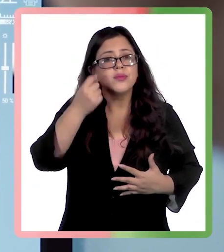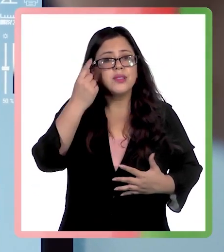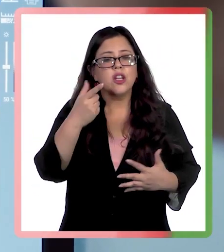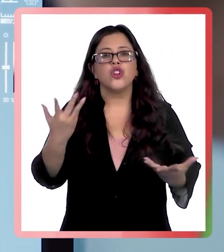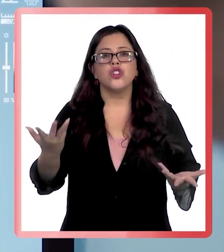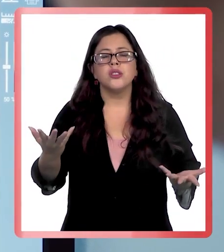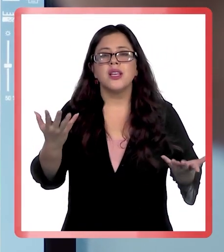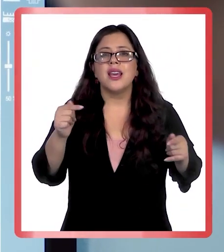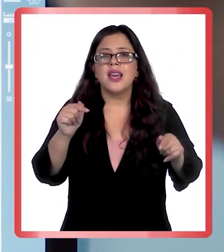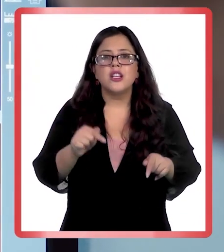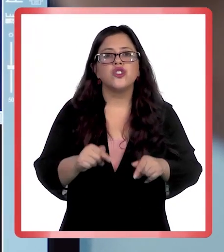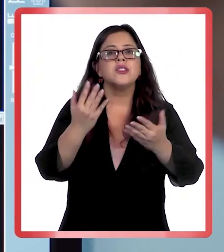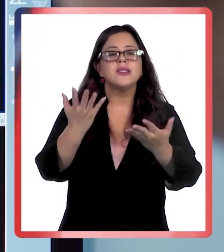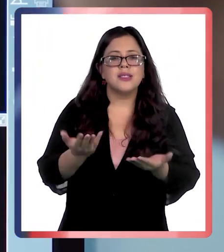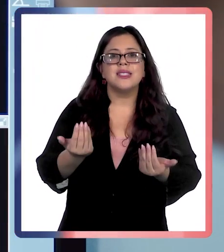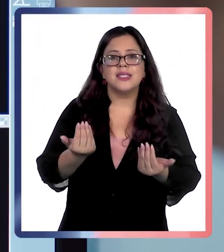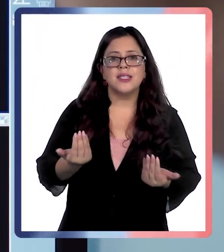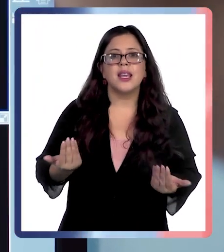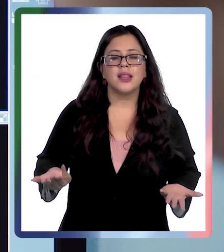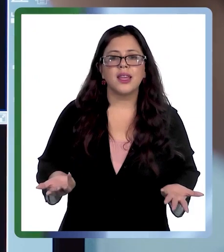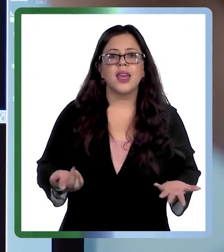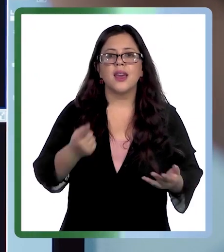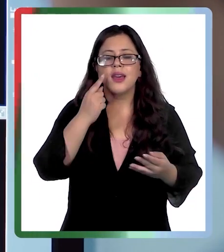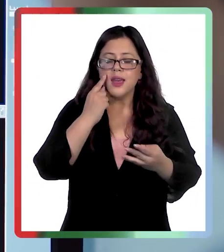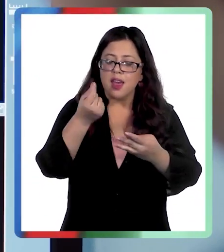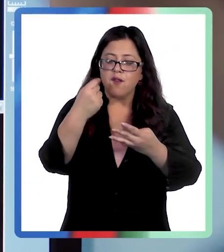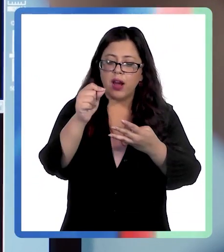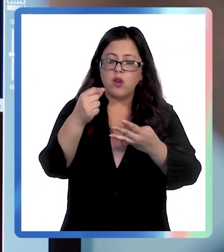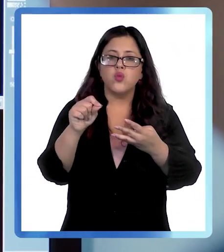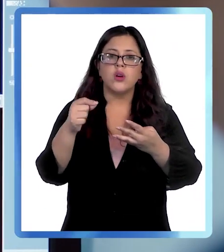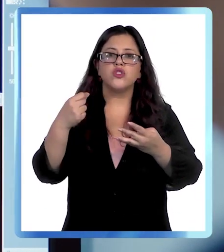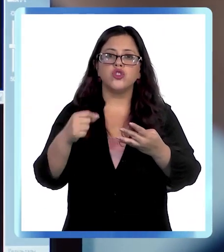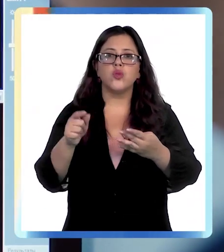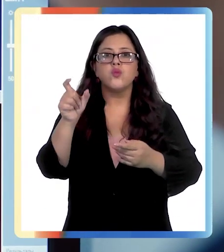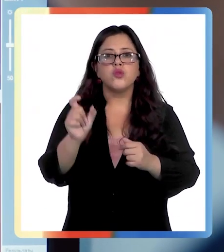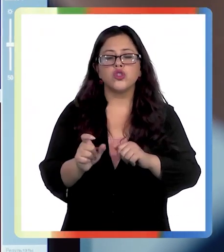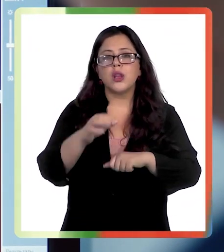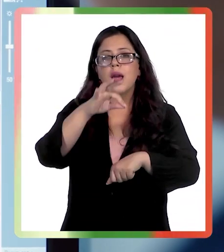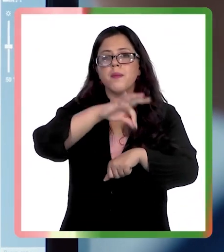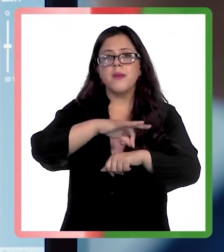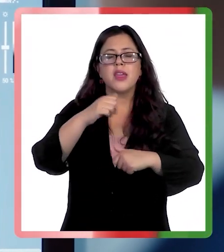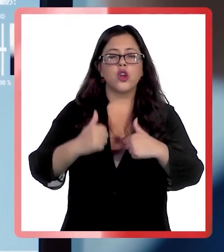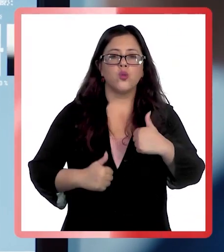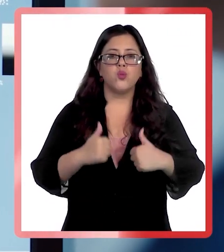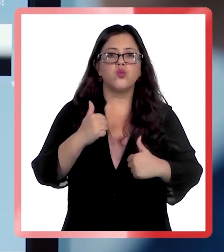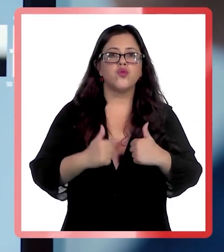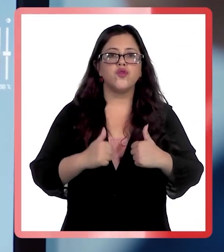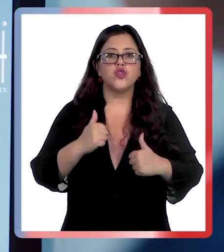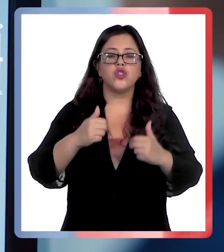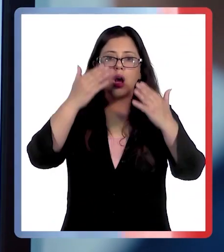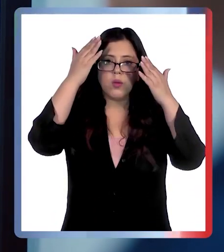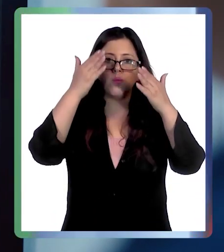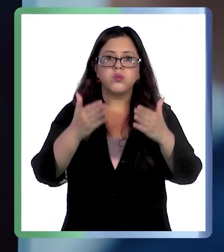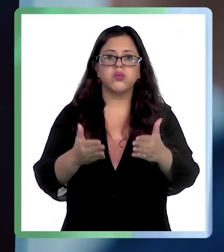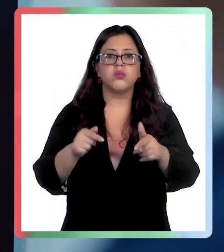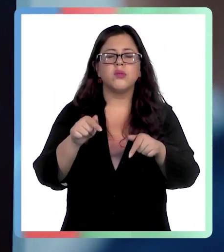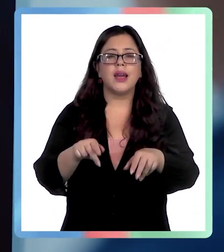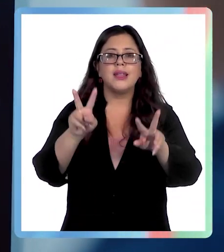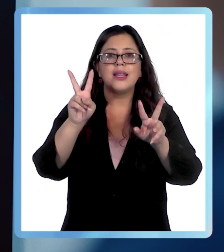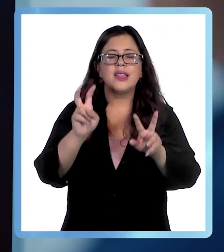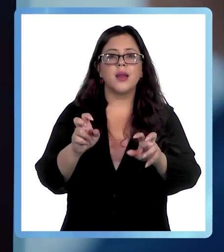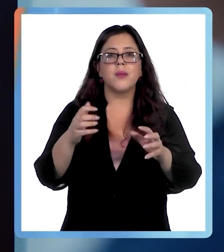saltando Entonces se necesita eh una evaluación por un especialista dedicado al